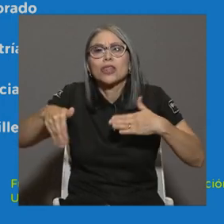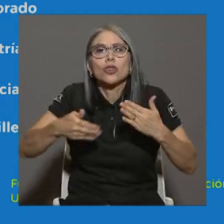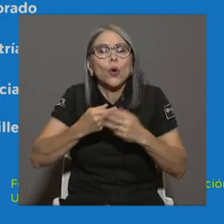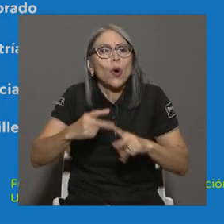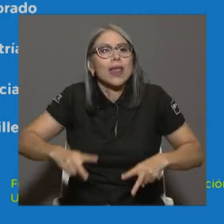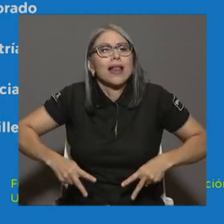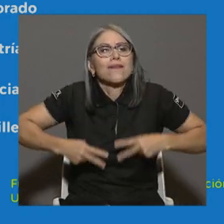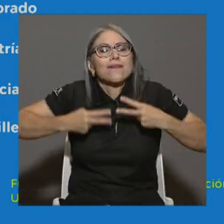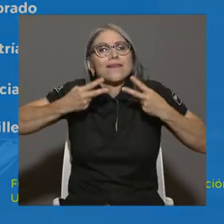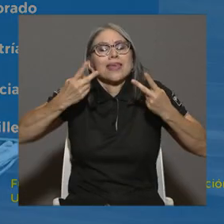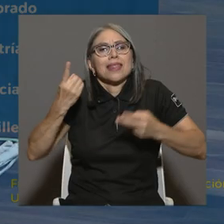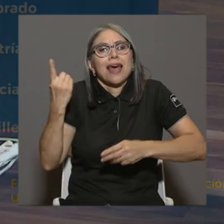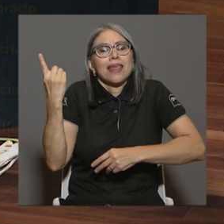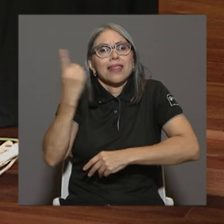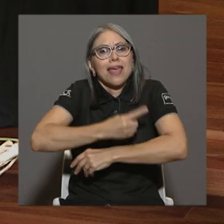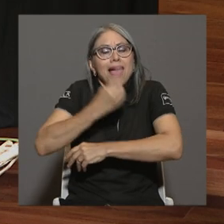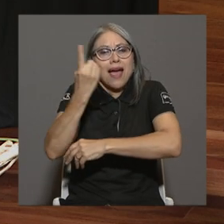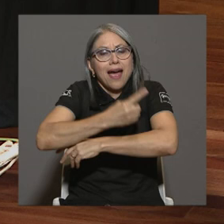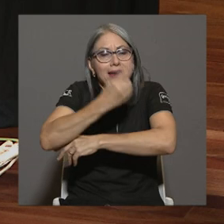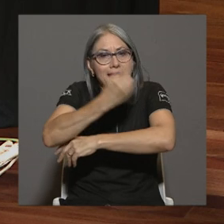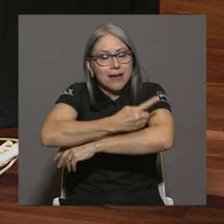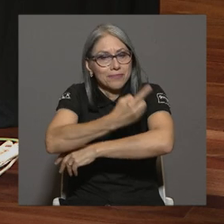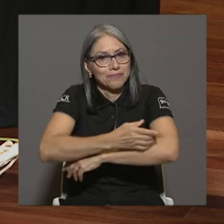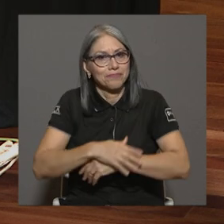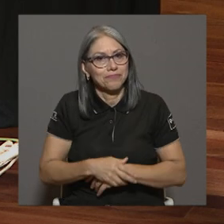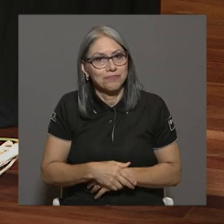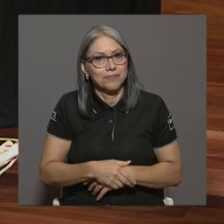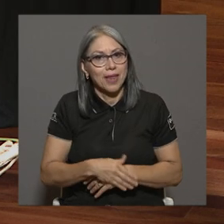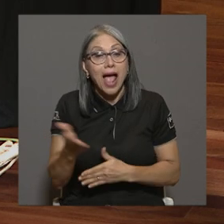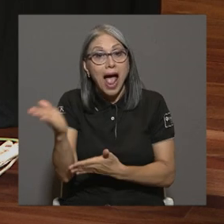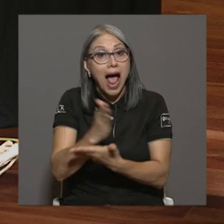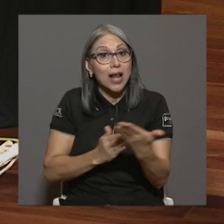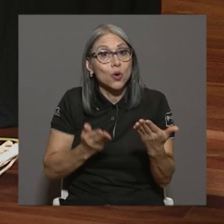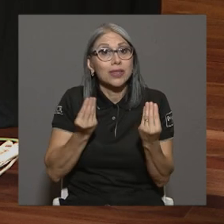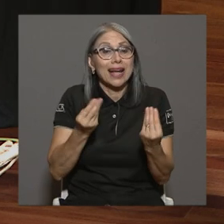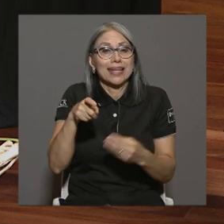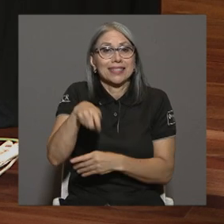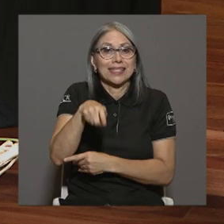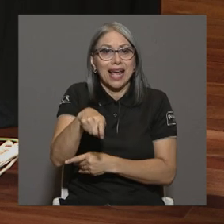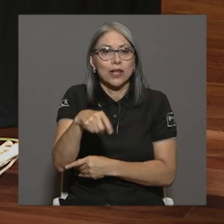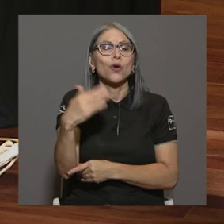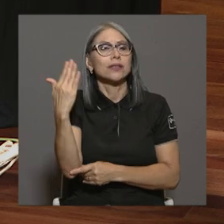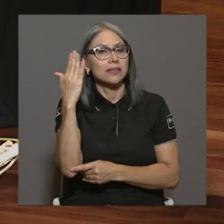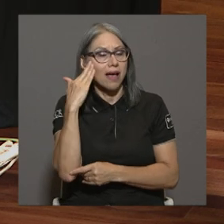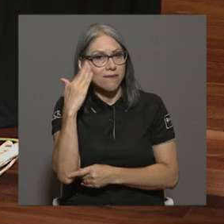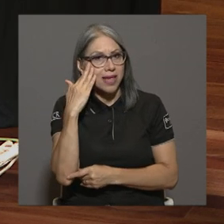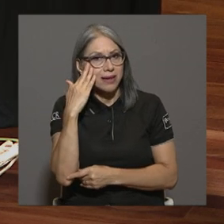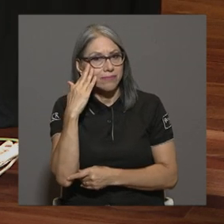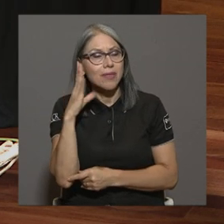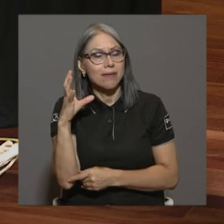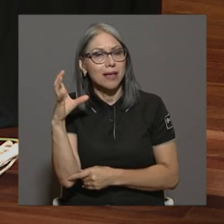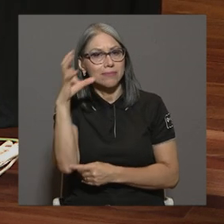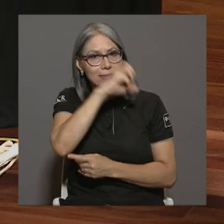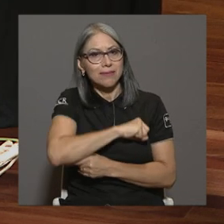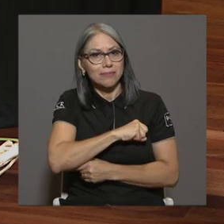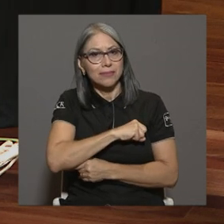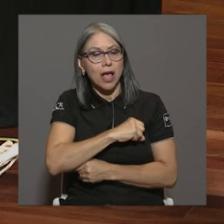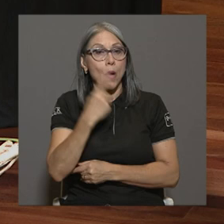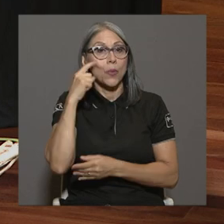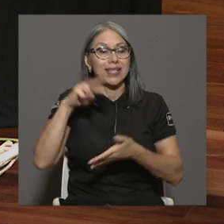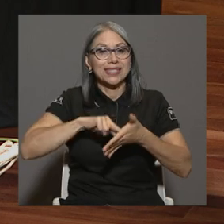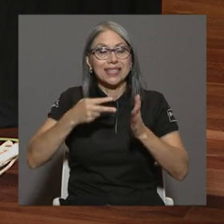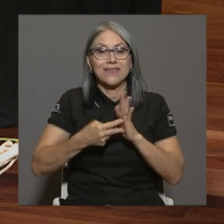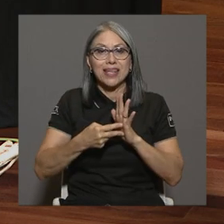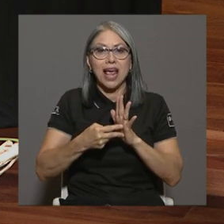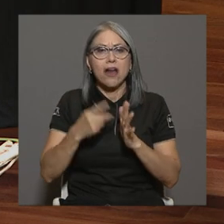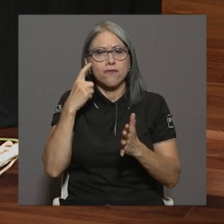cotidianos de la vida diaria. Algo tan necesario de saber y tener presente, porque implica reconocer